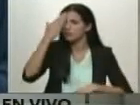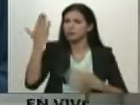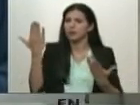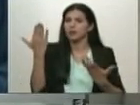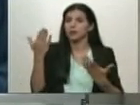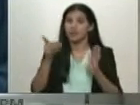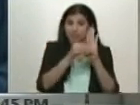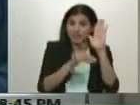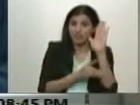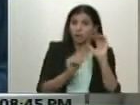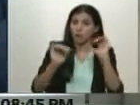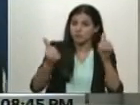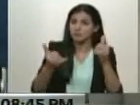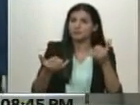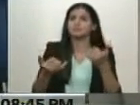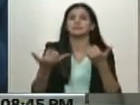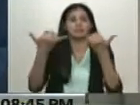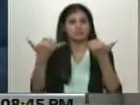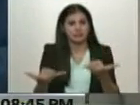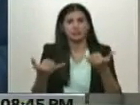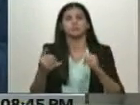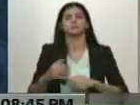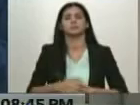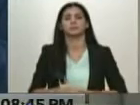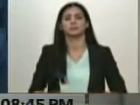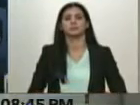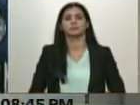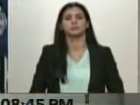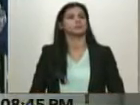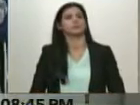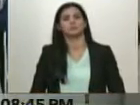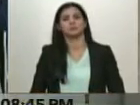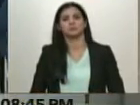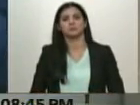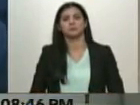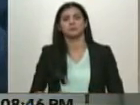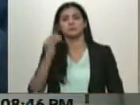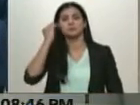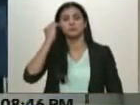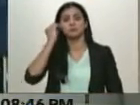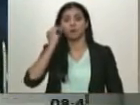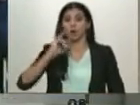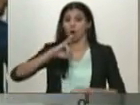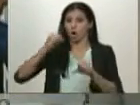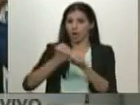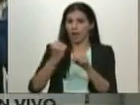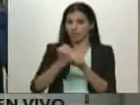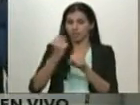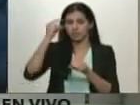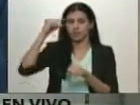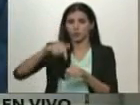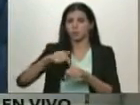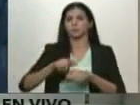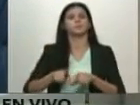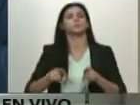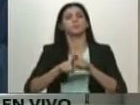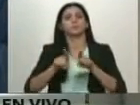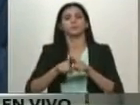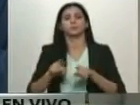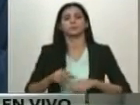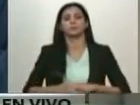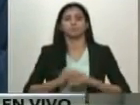este decreto comience su ejecución en una jornada abarcante,